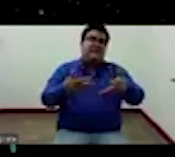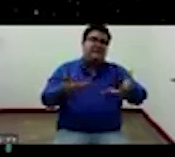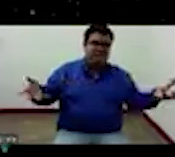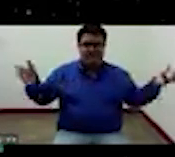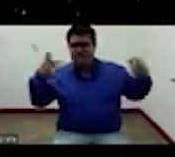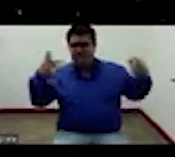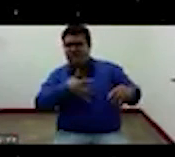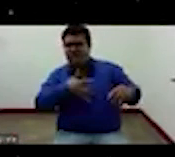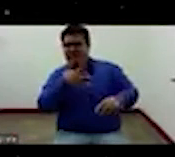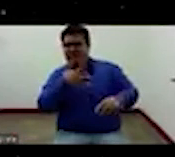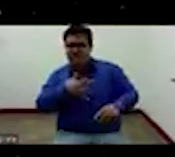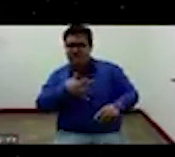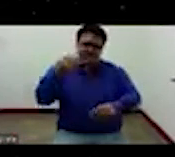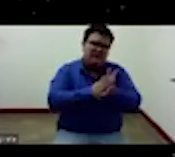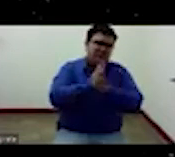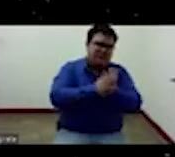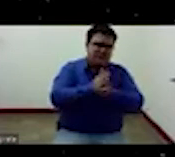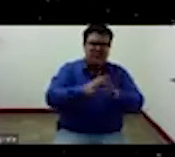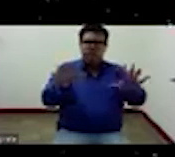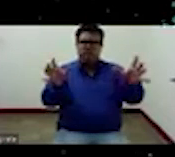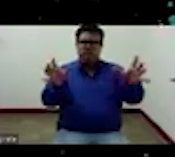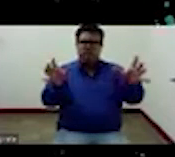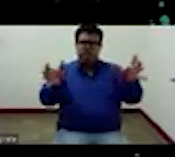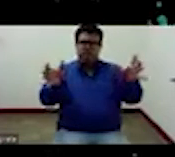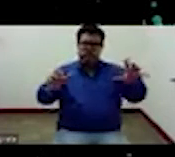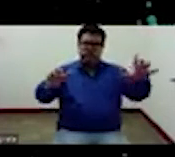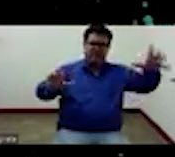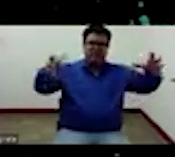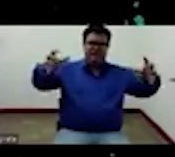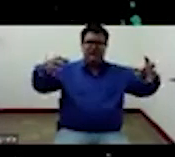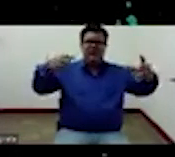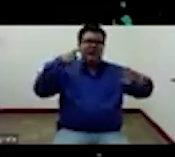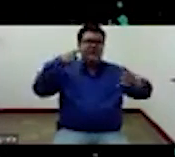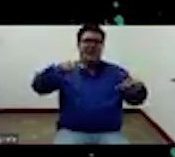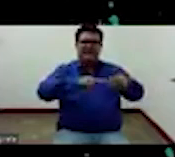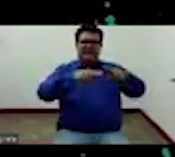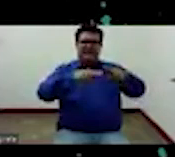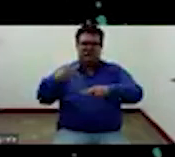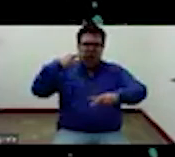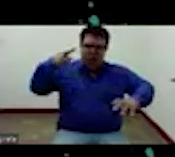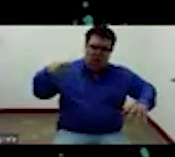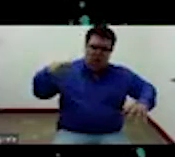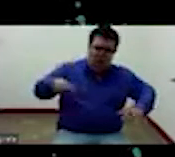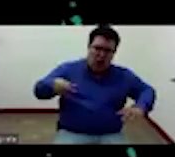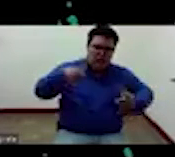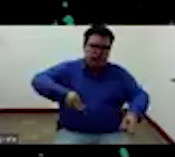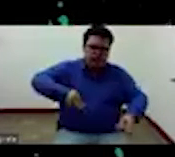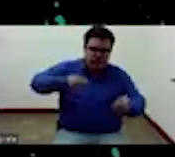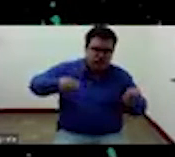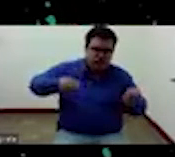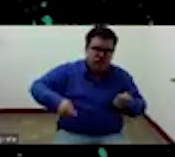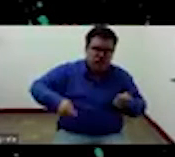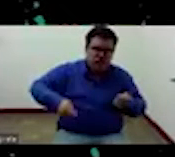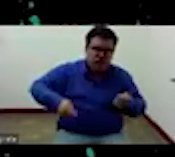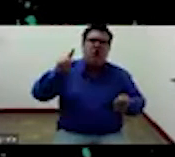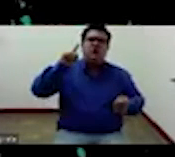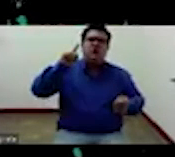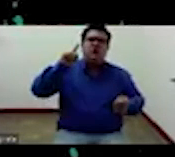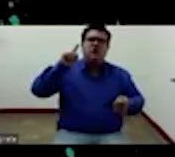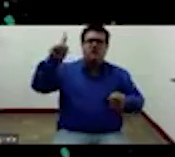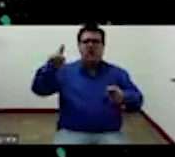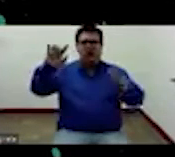encontrados como arqueología, como hechos arqueológicos por ahí en un nevado. O, por